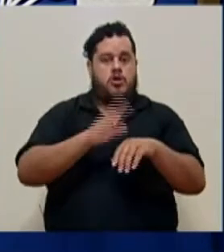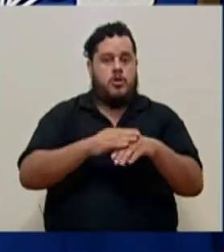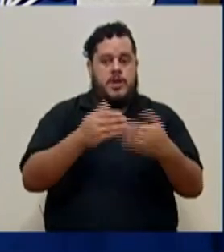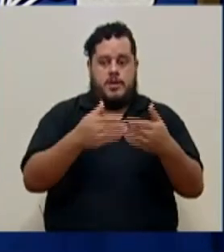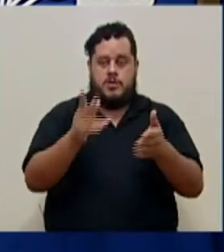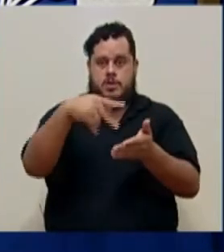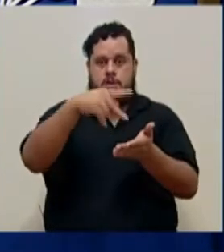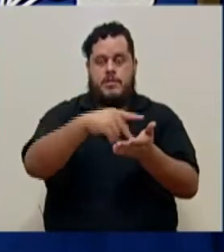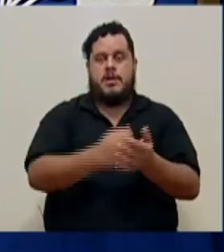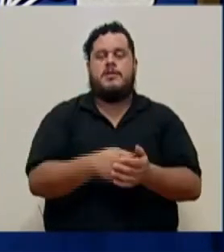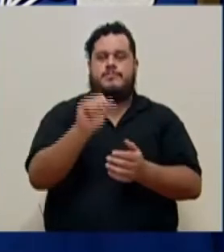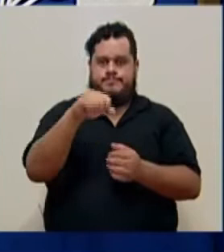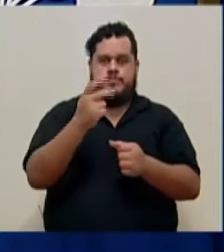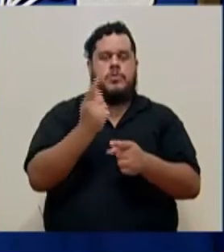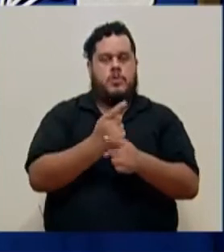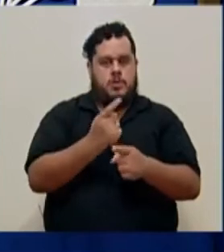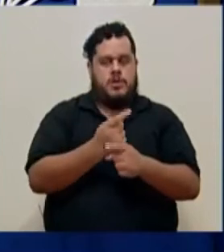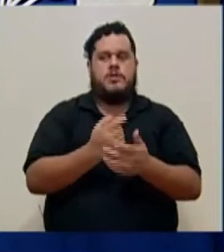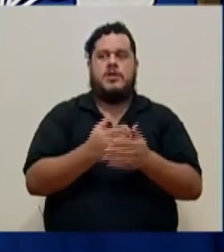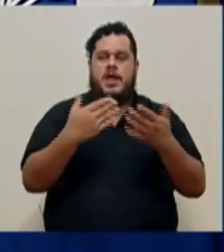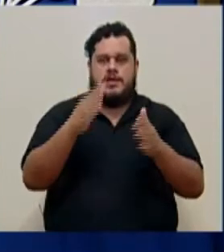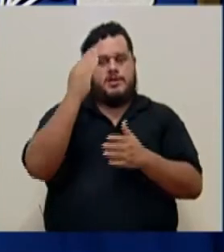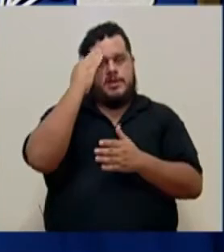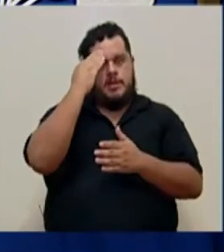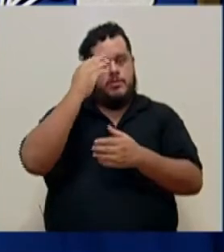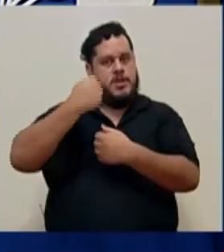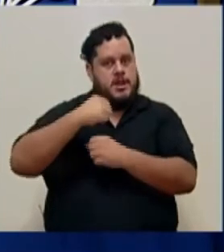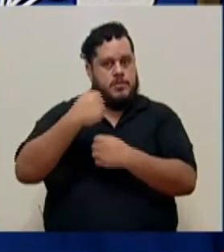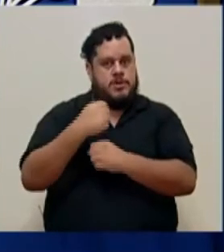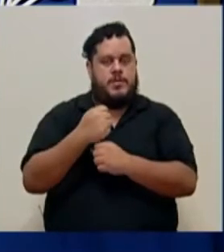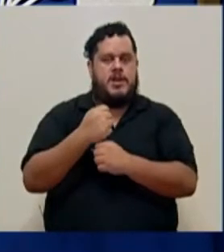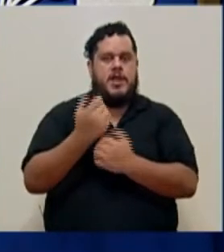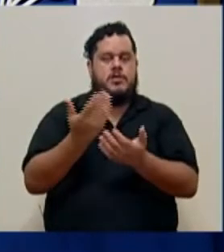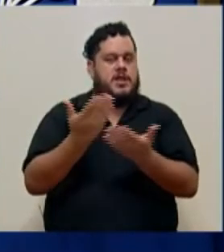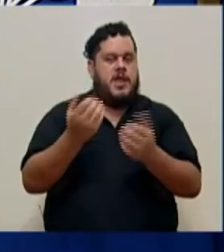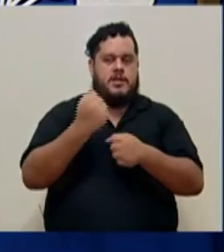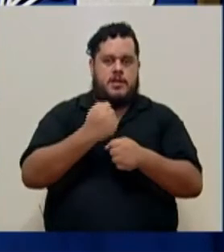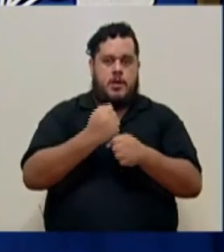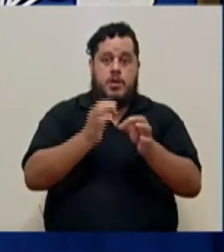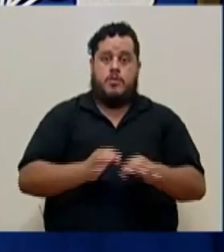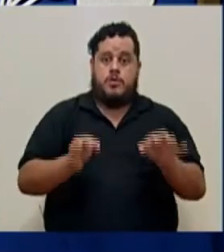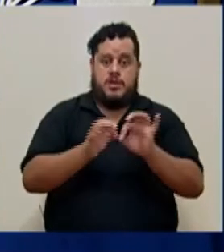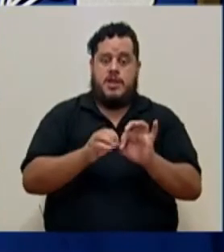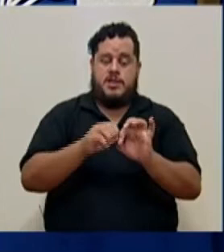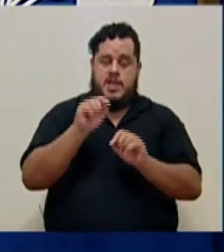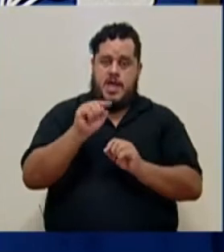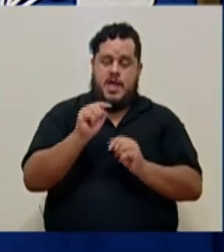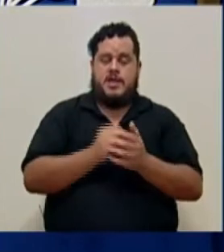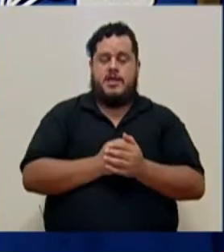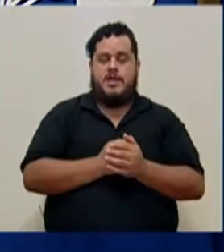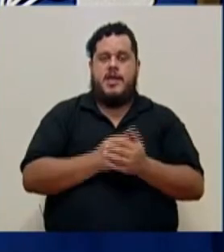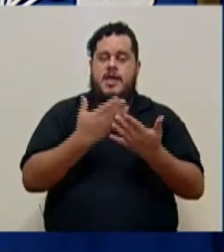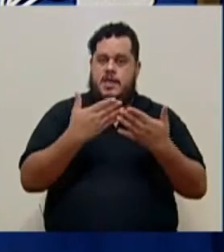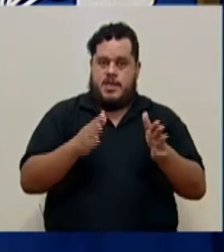de parques, sí, correcto, esto ya sabemos que las municipalidades han estado trabajando. Muy importante aquí